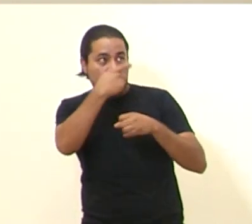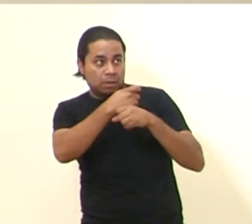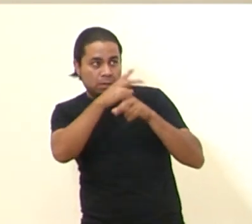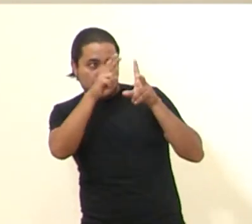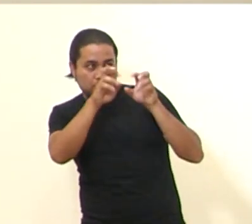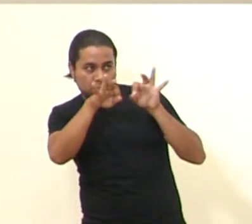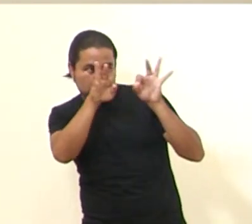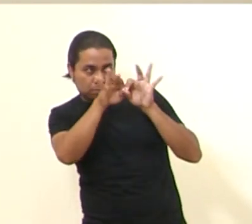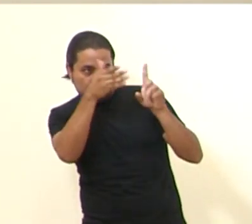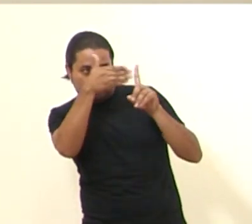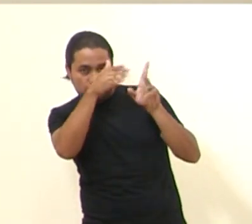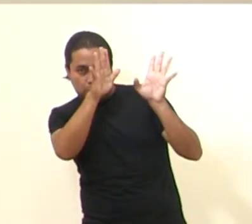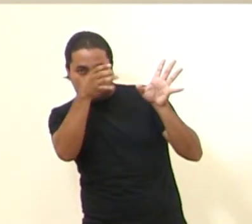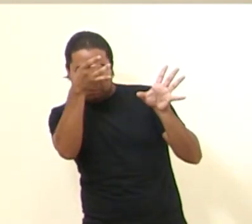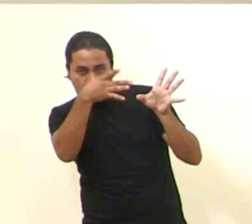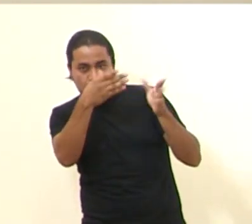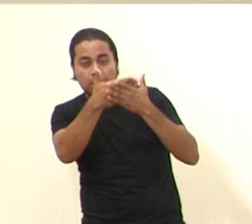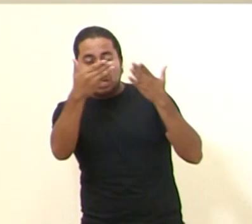sigue?